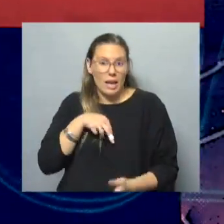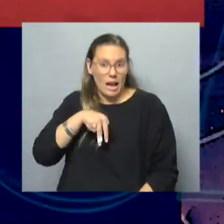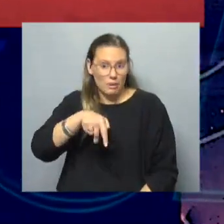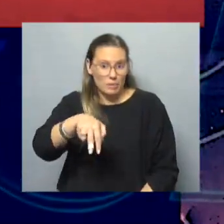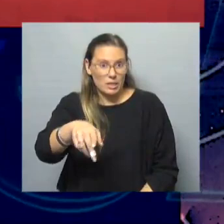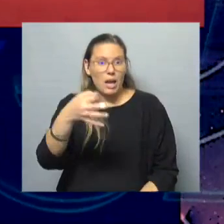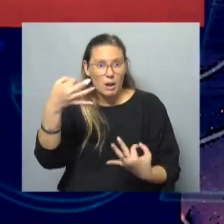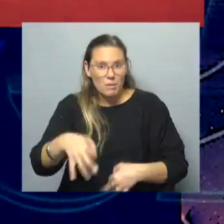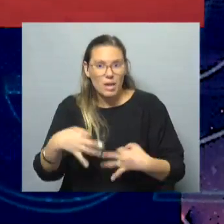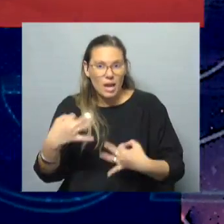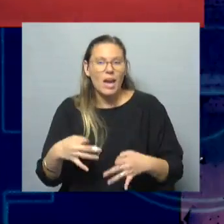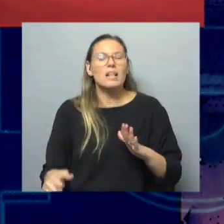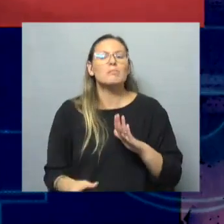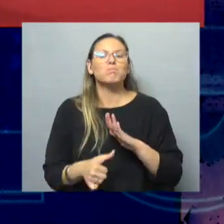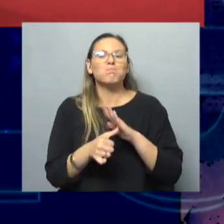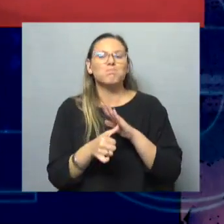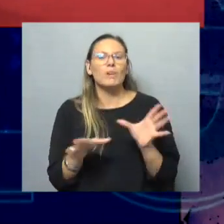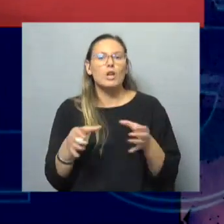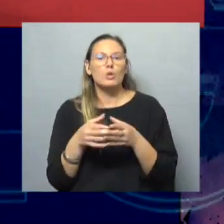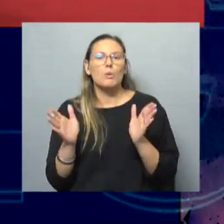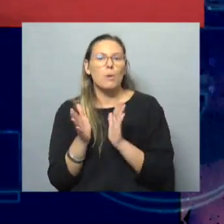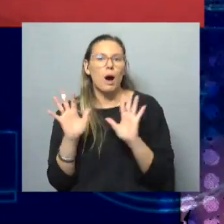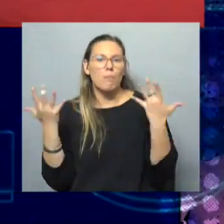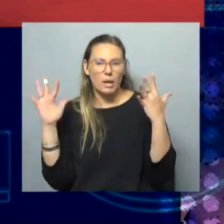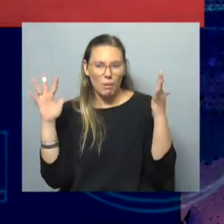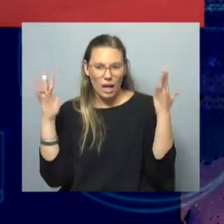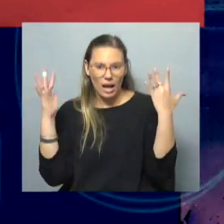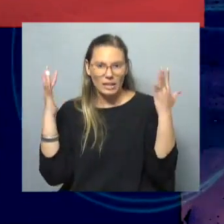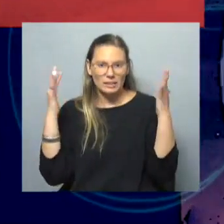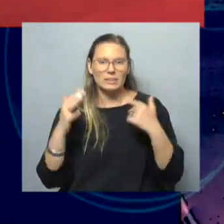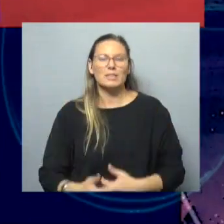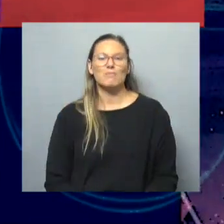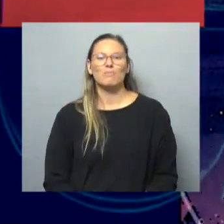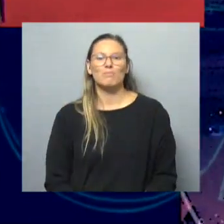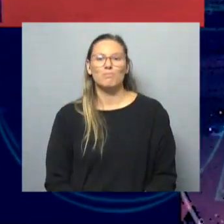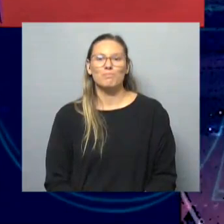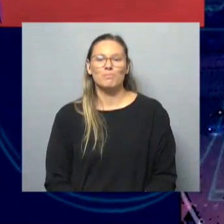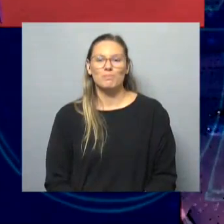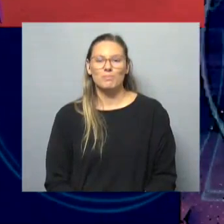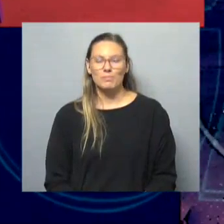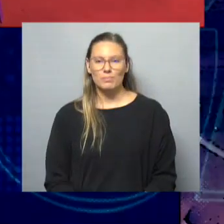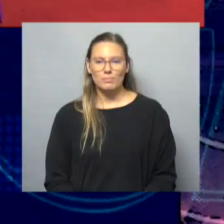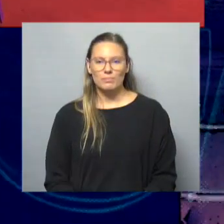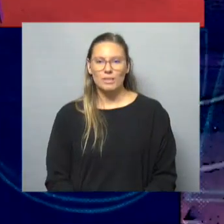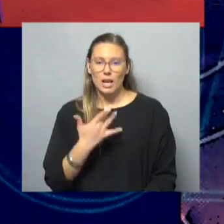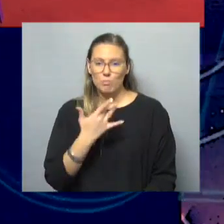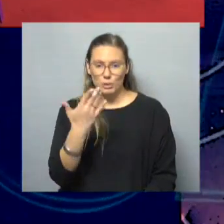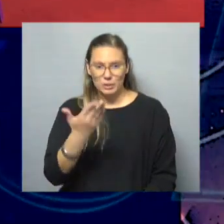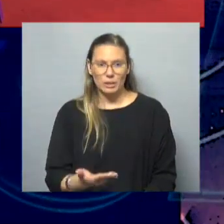Eso, comandando, More. Bravo, bien. ¿No te puedo aplaudir? Aplaudite, bueno. Vos, aplaudan. ¡Aplauso! ¡Bravo para More! Dios, More.